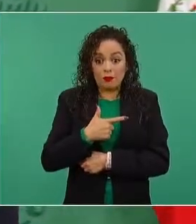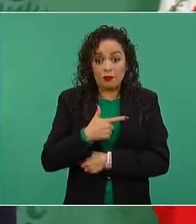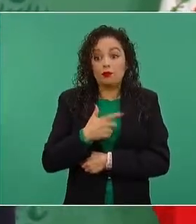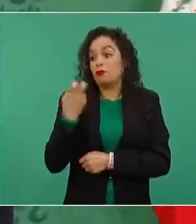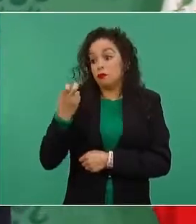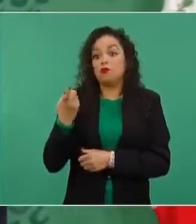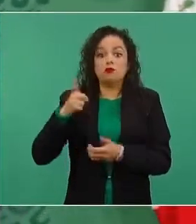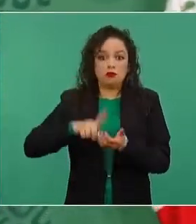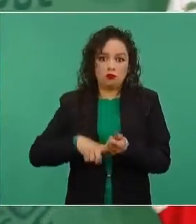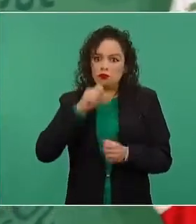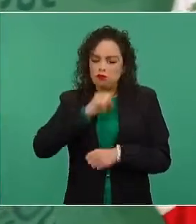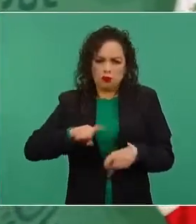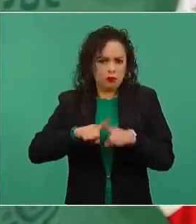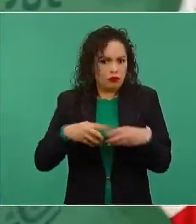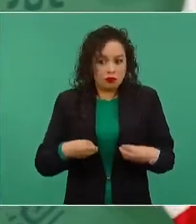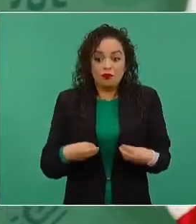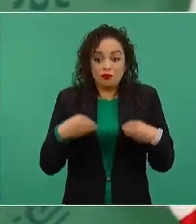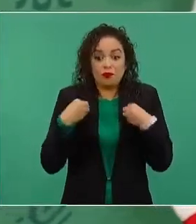pueden